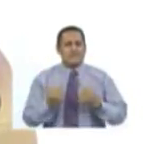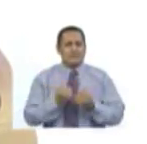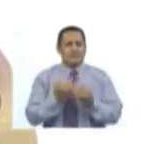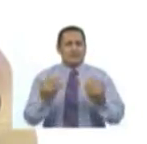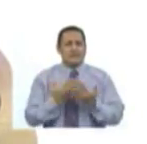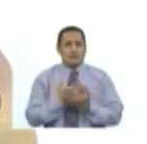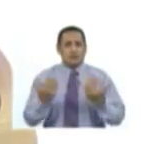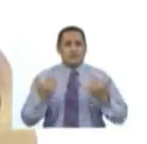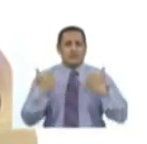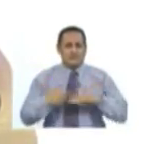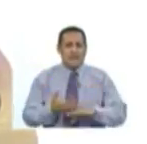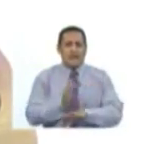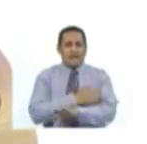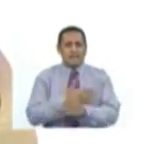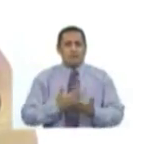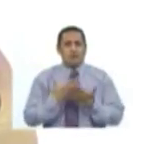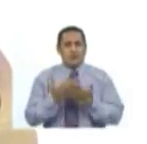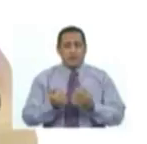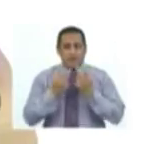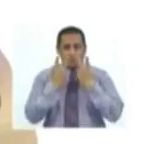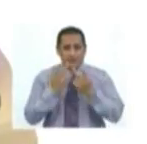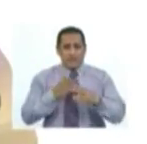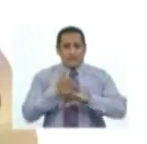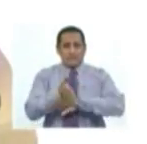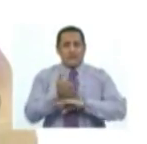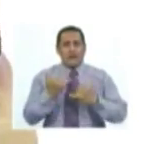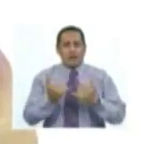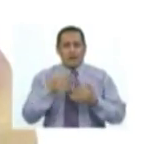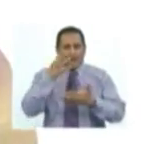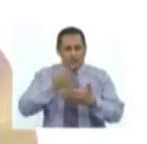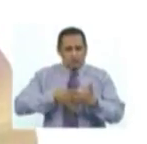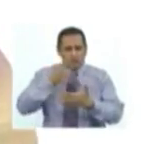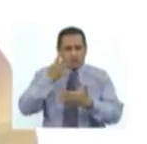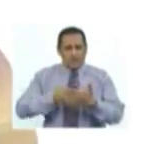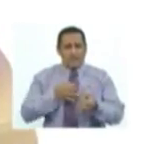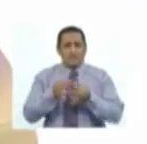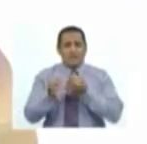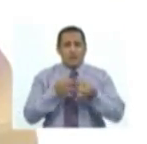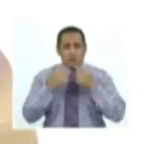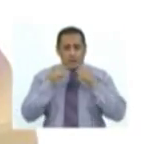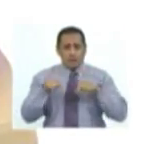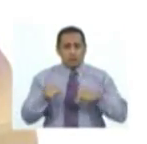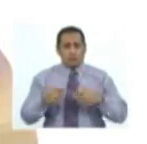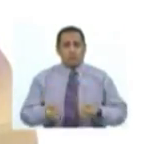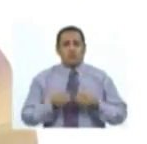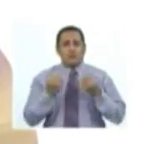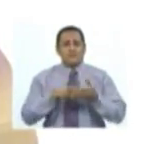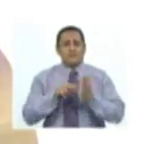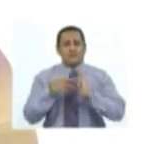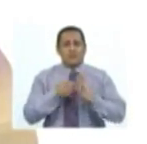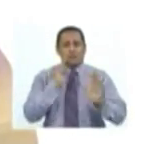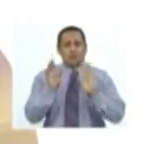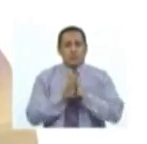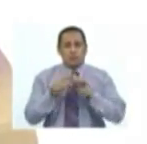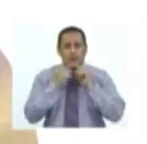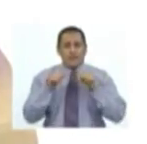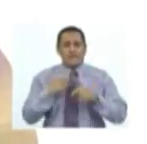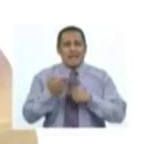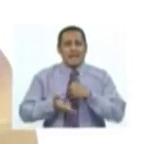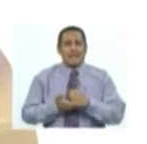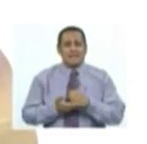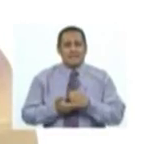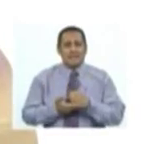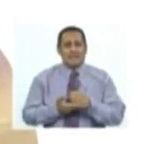elementos que ya evidentemente hay que entrar a estudiar. Digo, he citado que es esta que es la